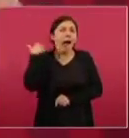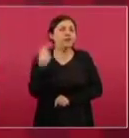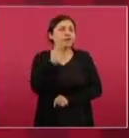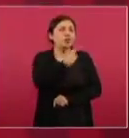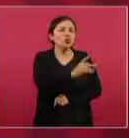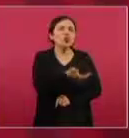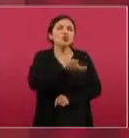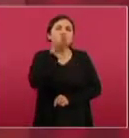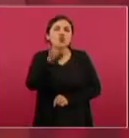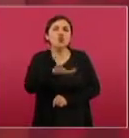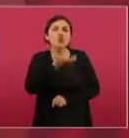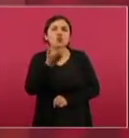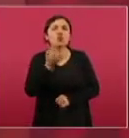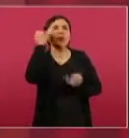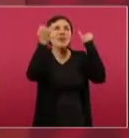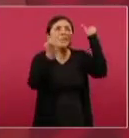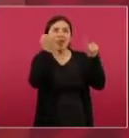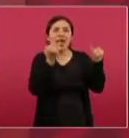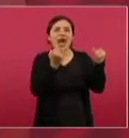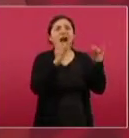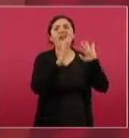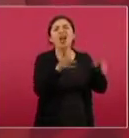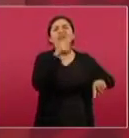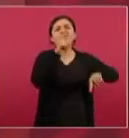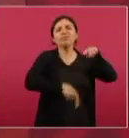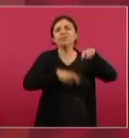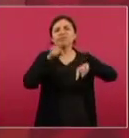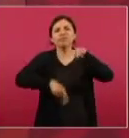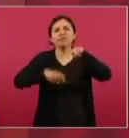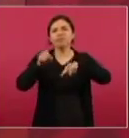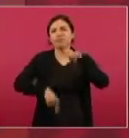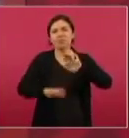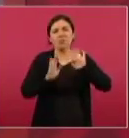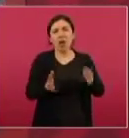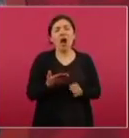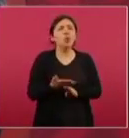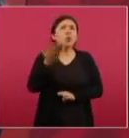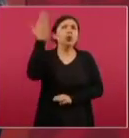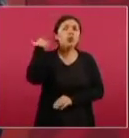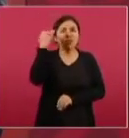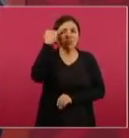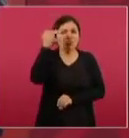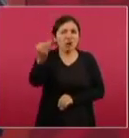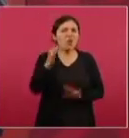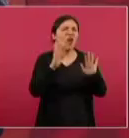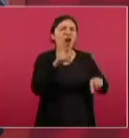fueron durante mucho tiempo.